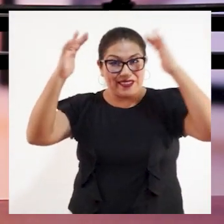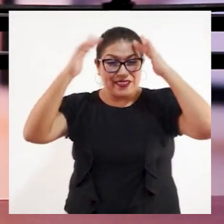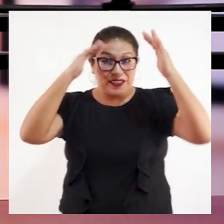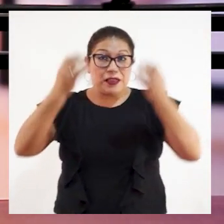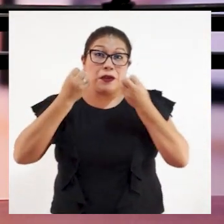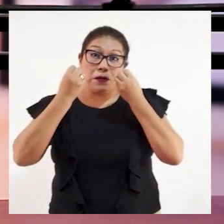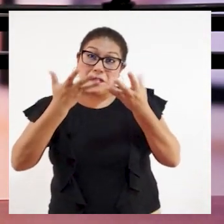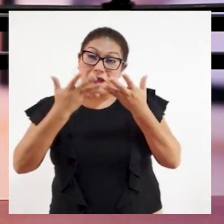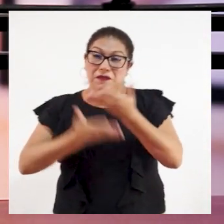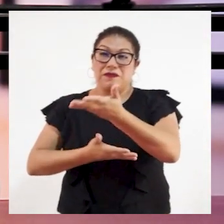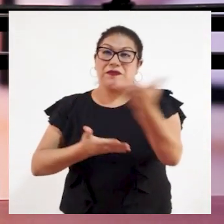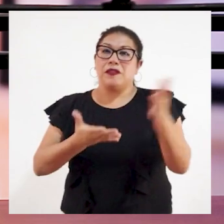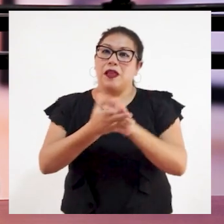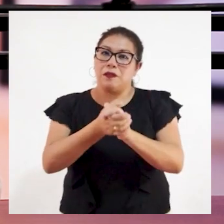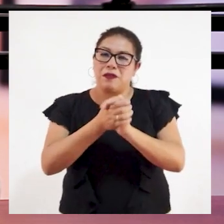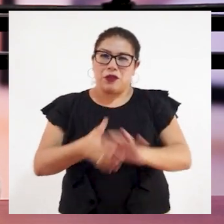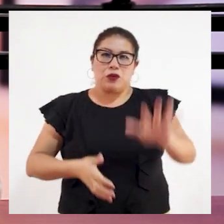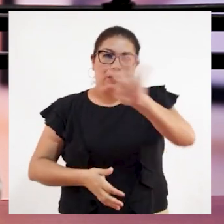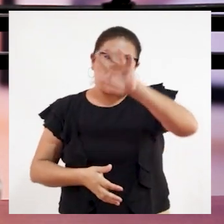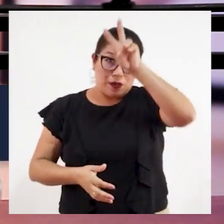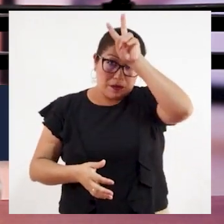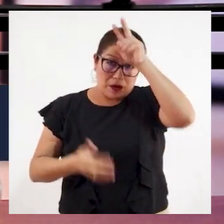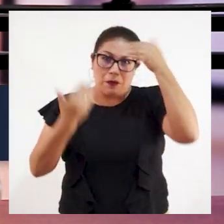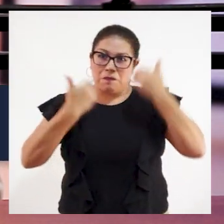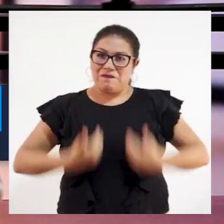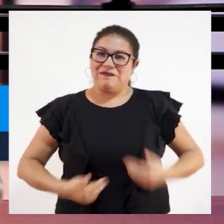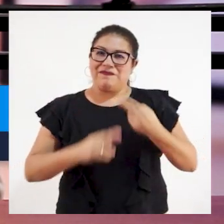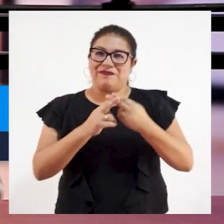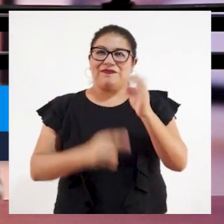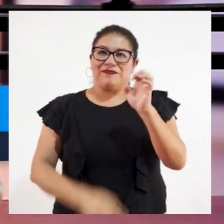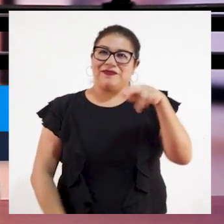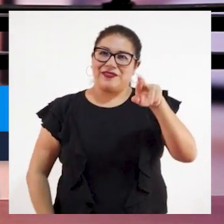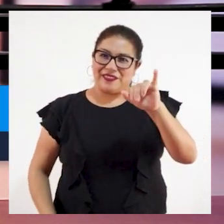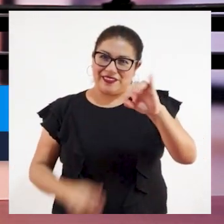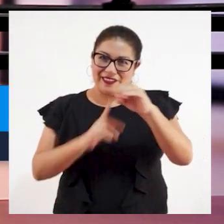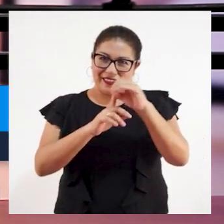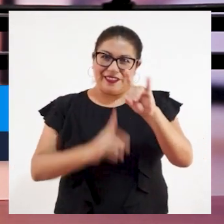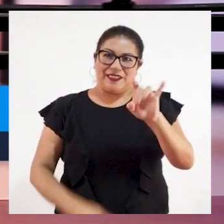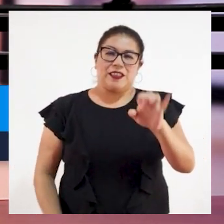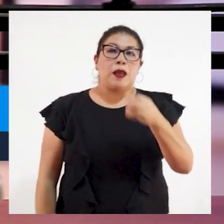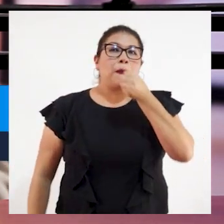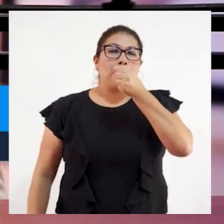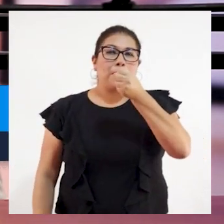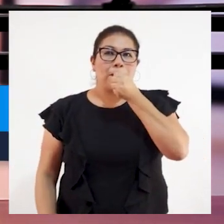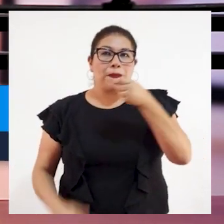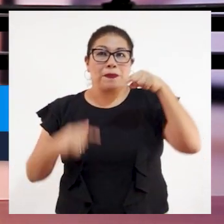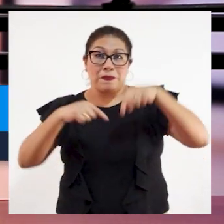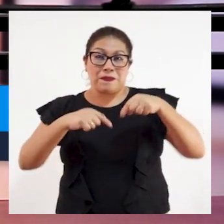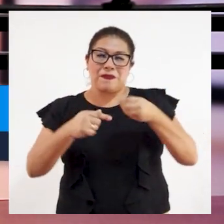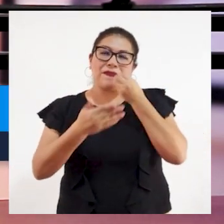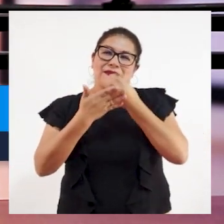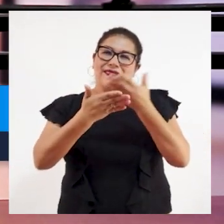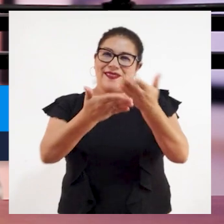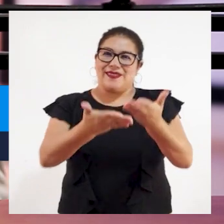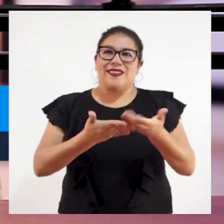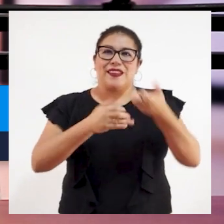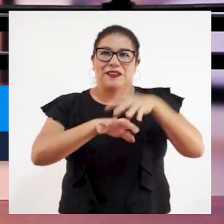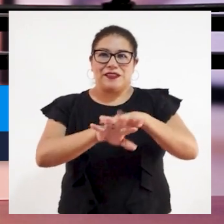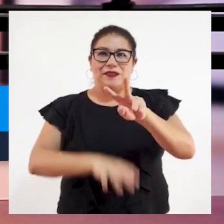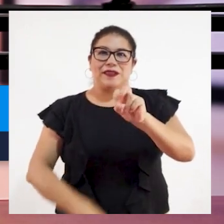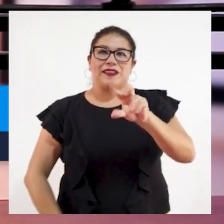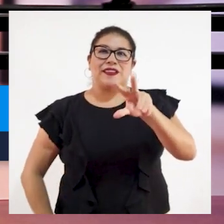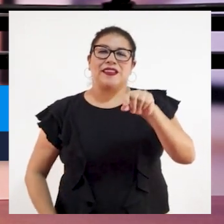Hola, ¿qué tal? ¿Cómo están, amigas y amigos del Perú y el mundo? Su amigo Enrique Alberto Busto Garay le da la más cordial bienvenida a